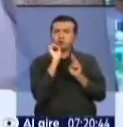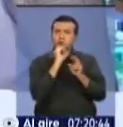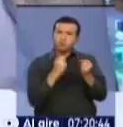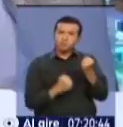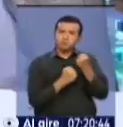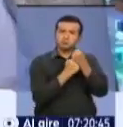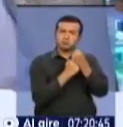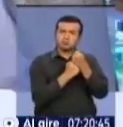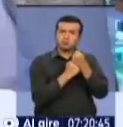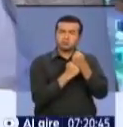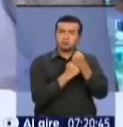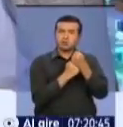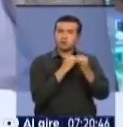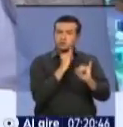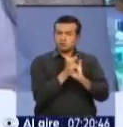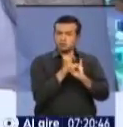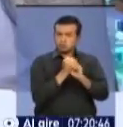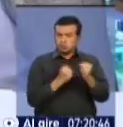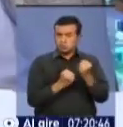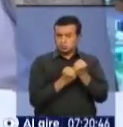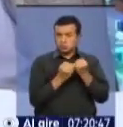la institucionalidad,